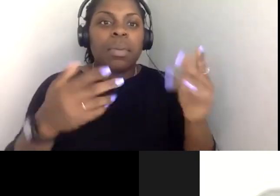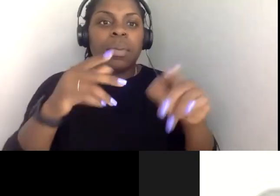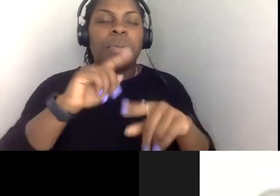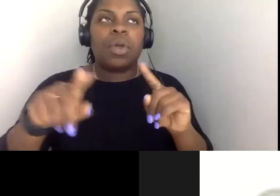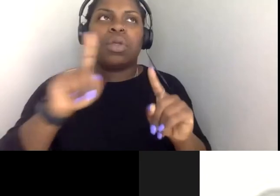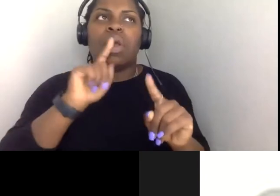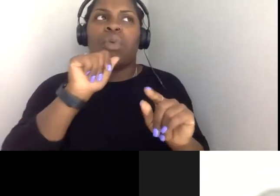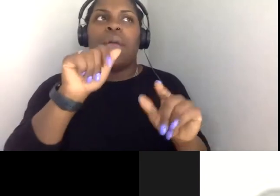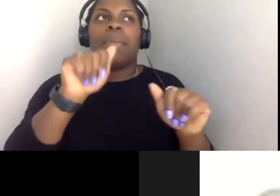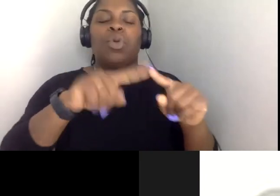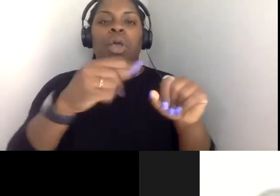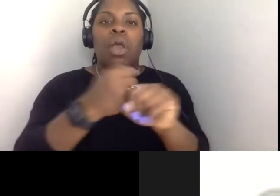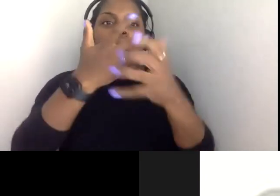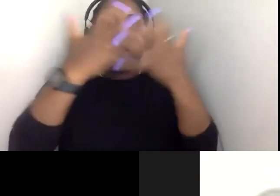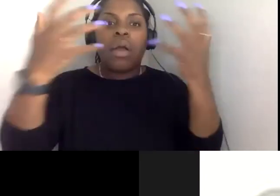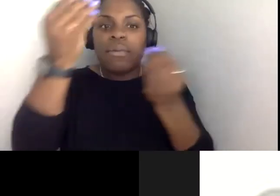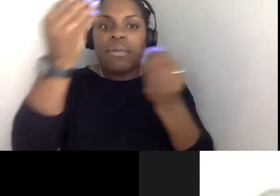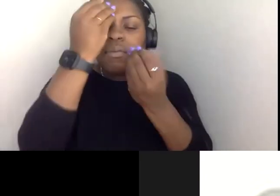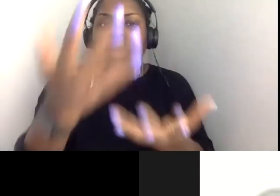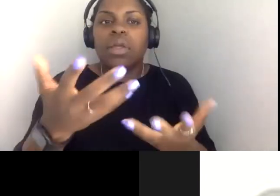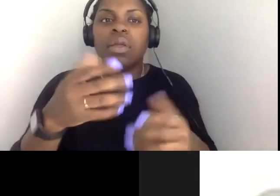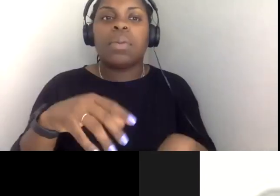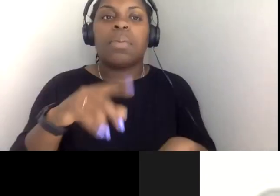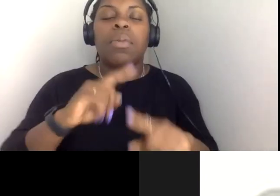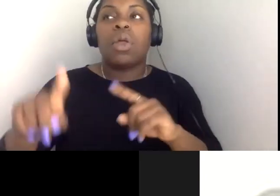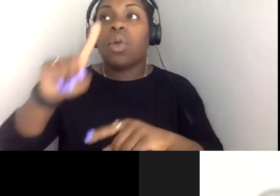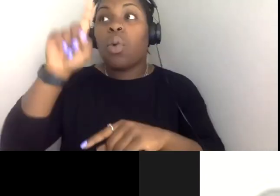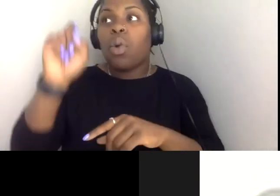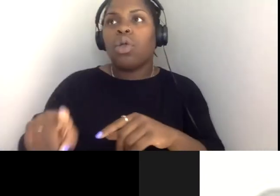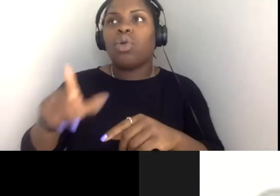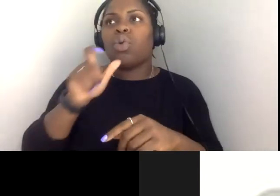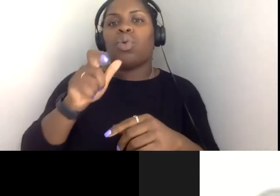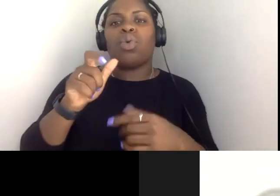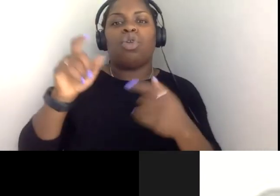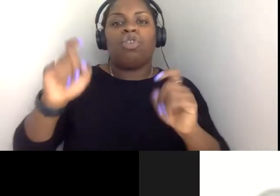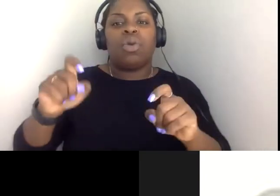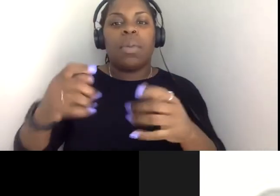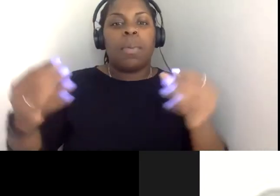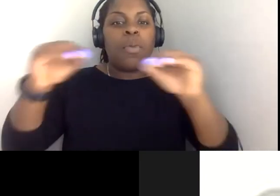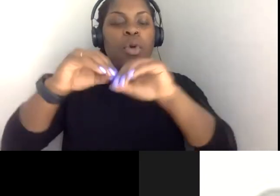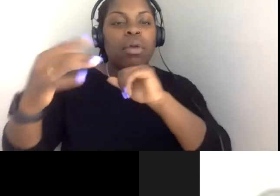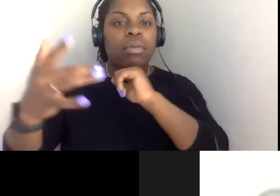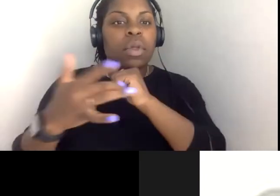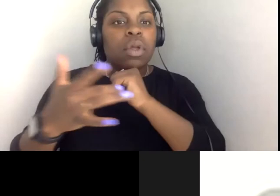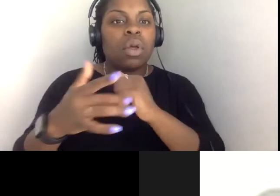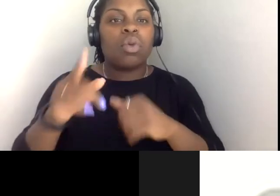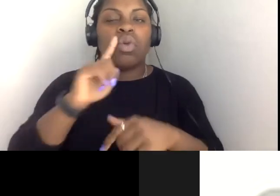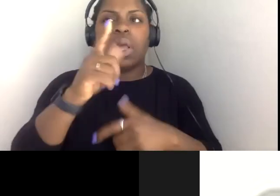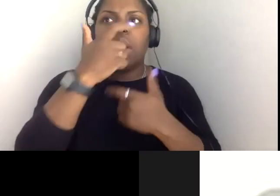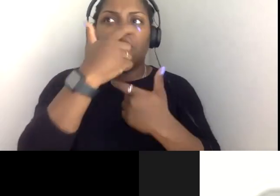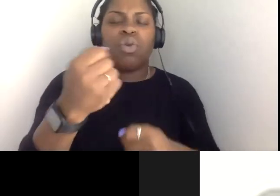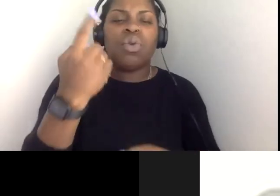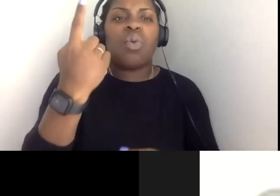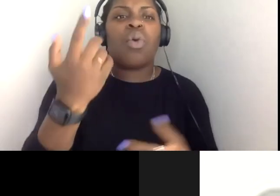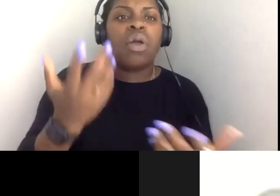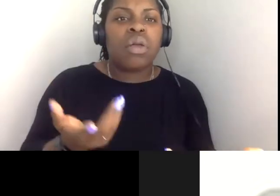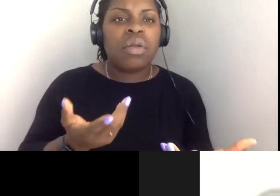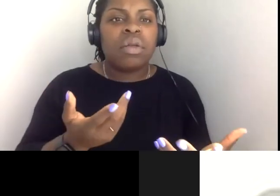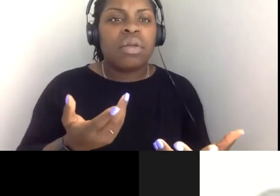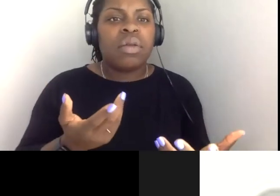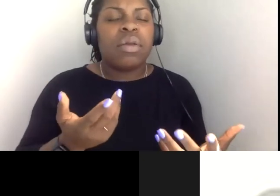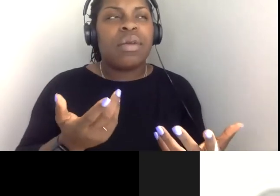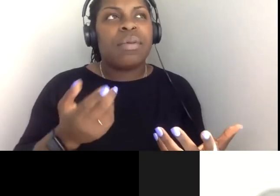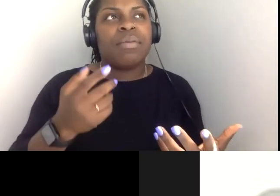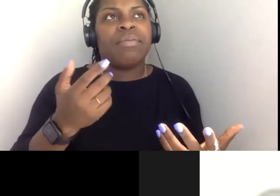cosas a diferentes sitios y no hemos podido recibir información. Creo que tu pregunta de quién está usando qué tecnología es una pregunta